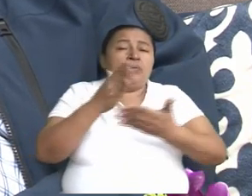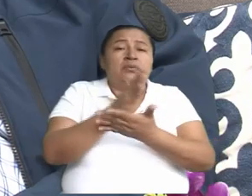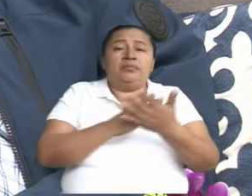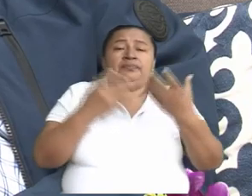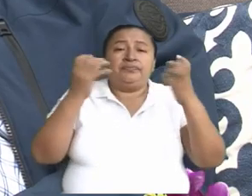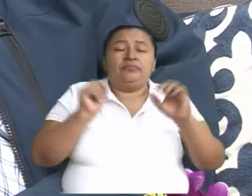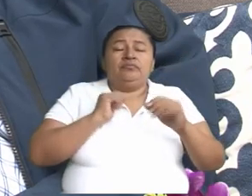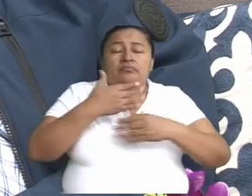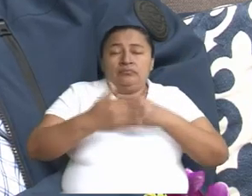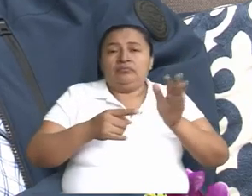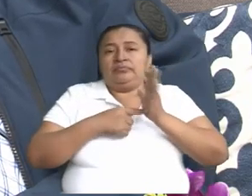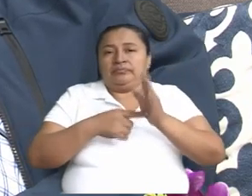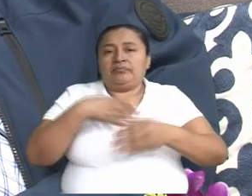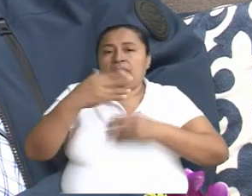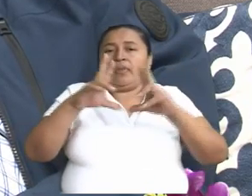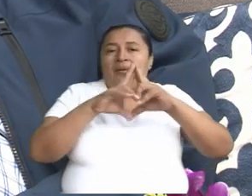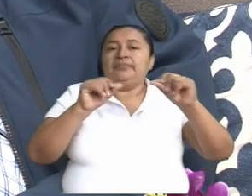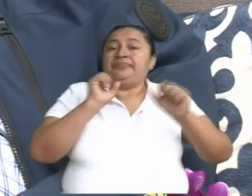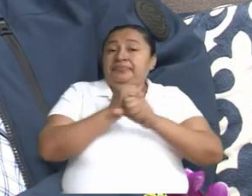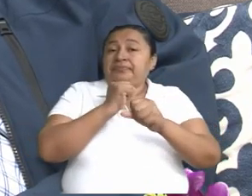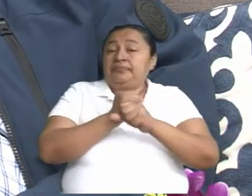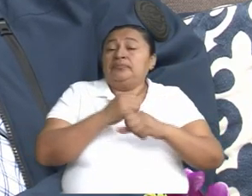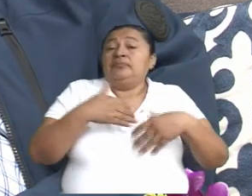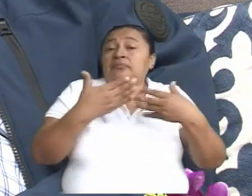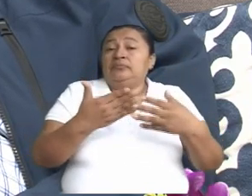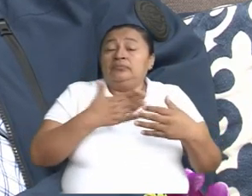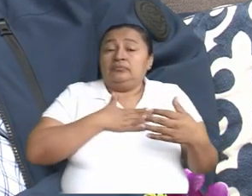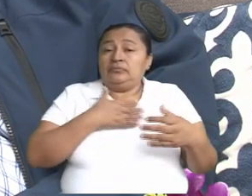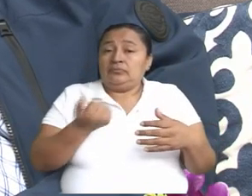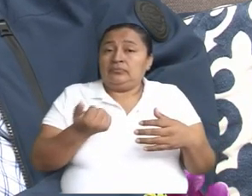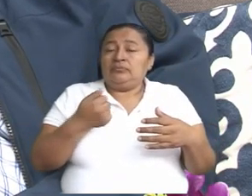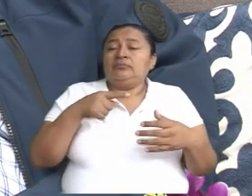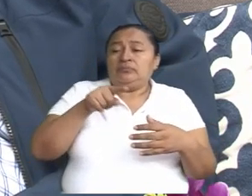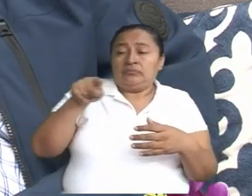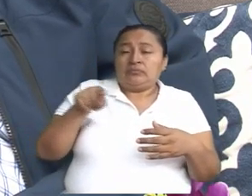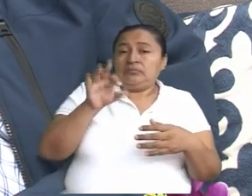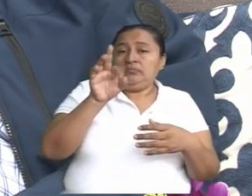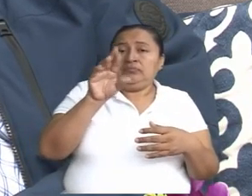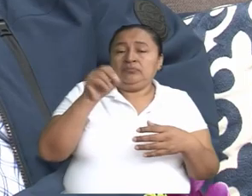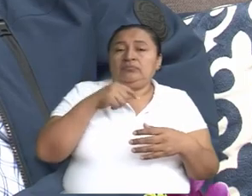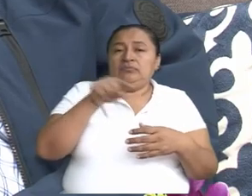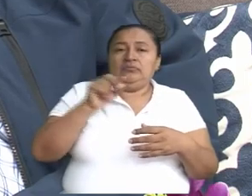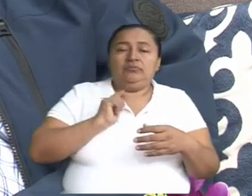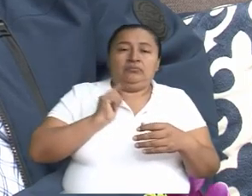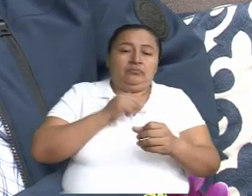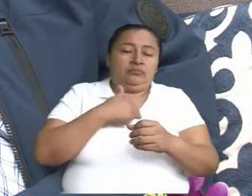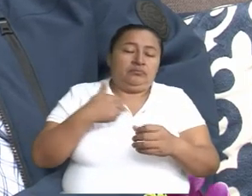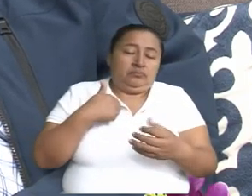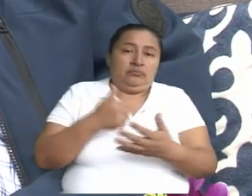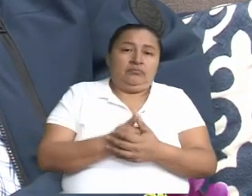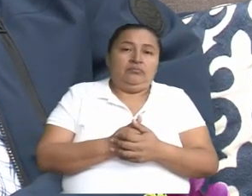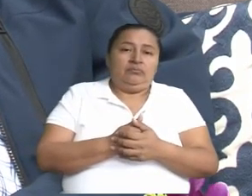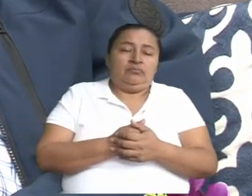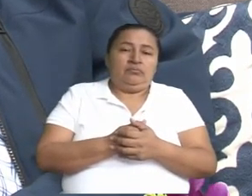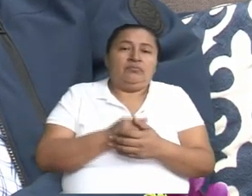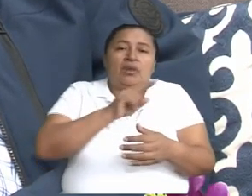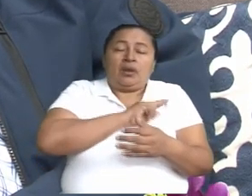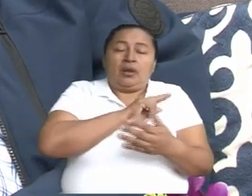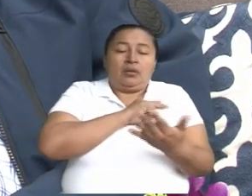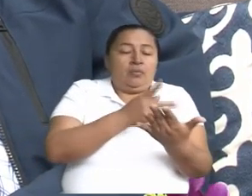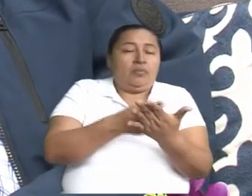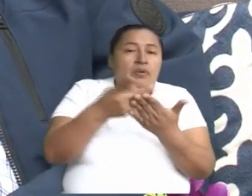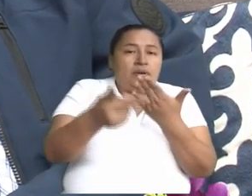presentar Nicaragua, ¿ya? Para información de todos ellos, información que se les va a dar, etc. Hay una